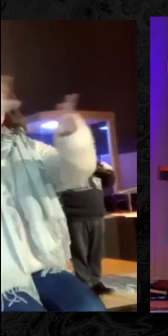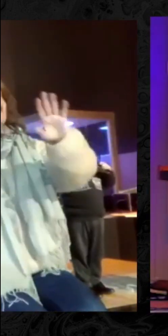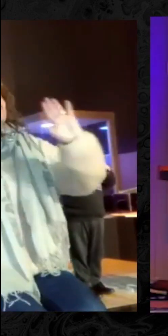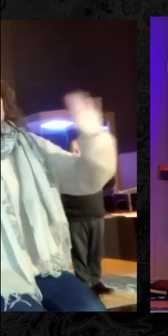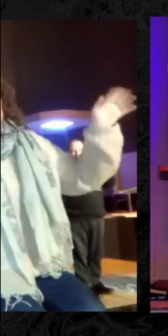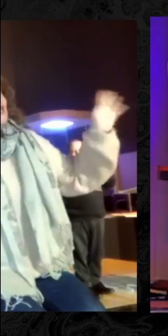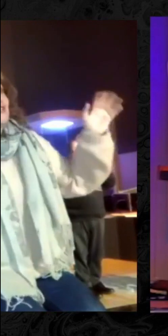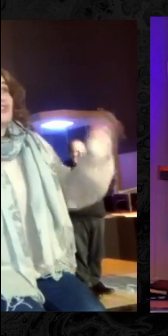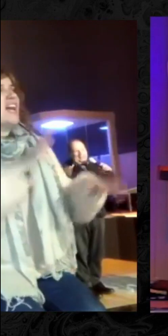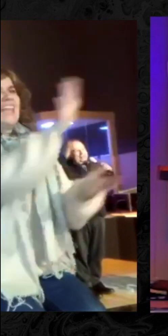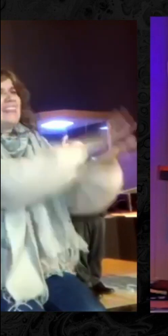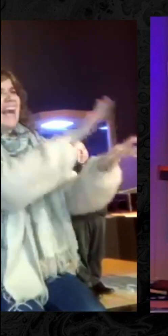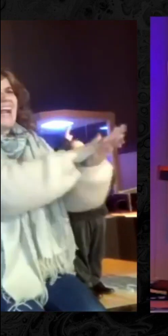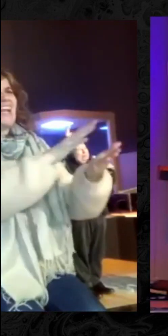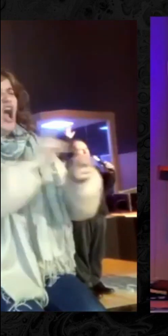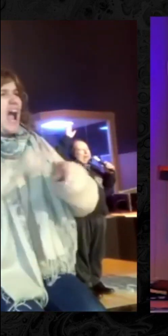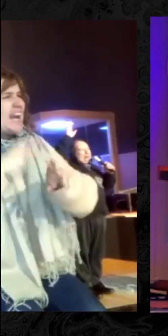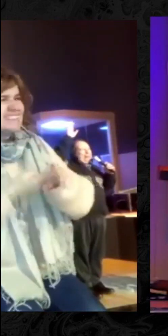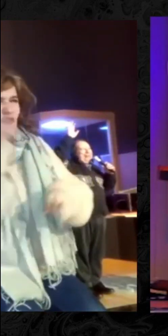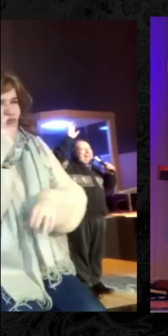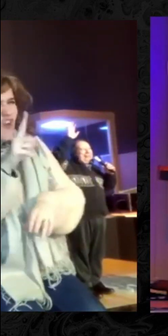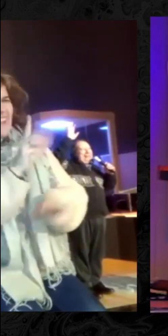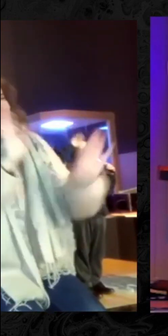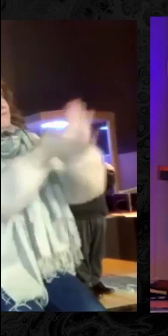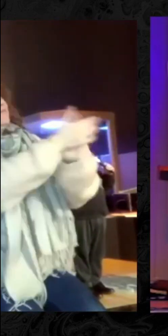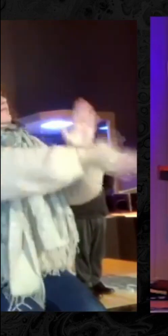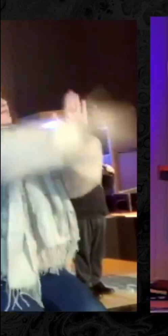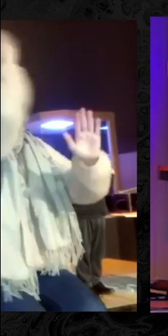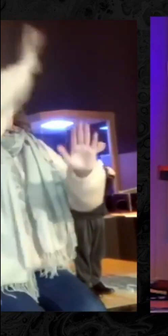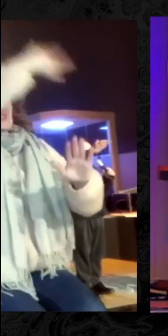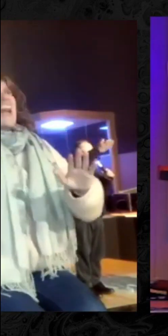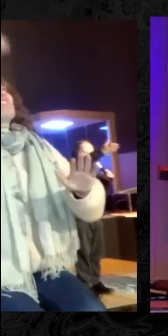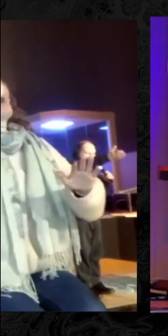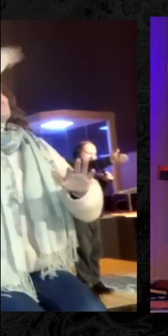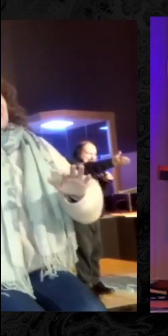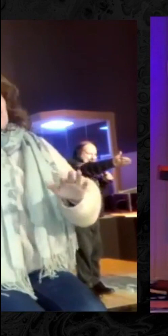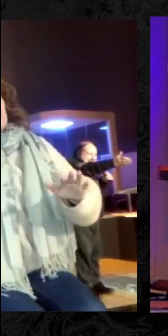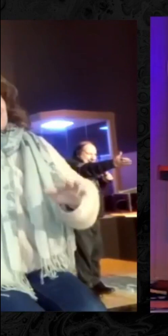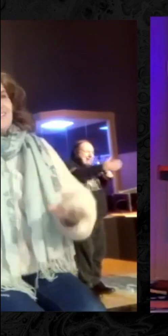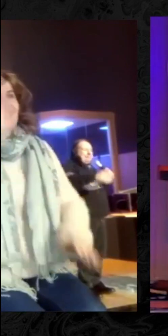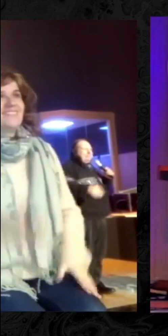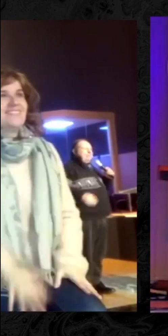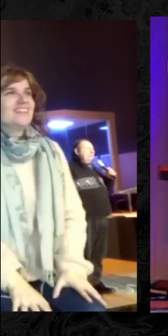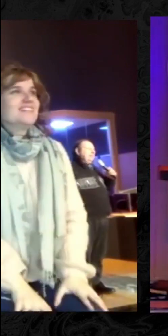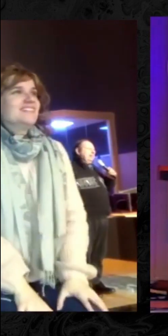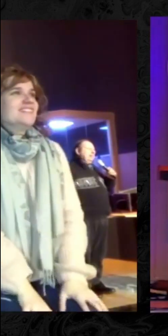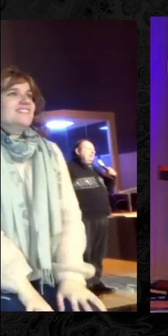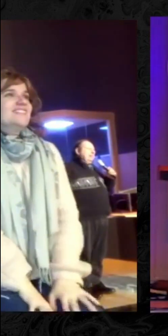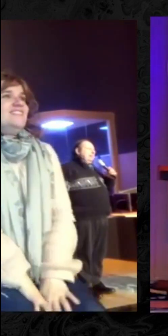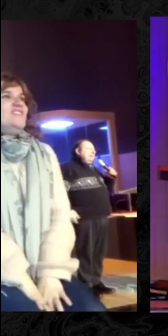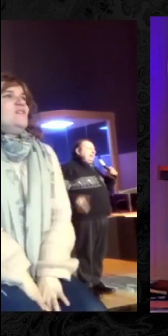preocupes que si no uno no se casa No pasa nada con Cristo estamos mejor Amén es que el tiempo es es así